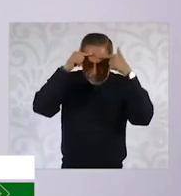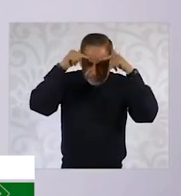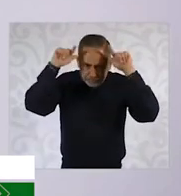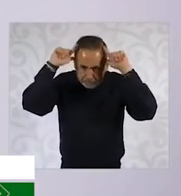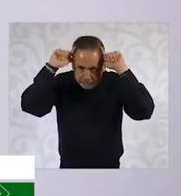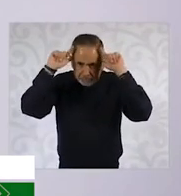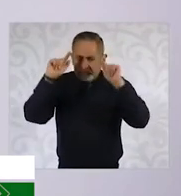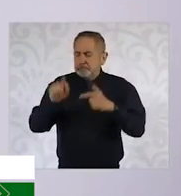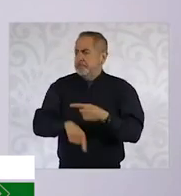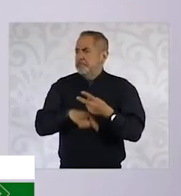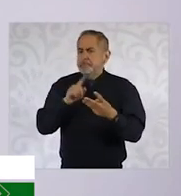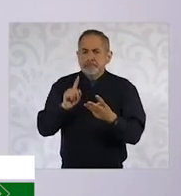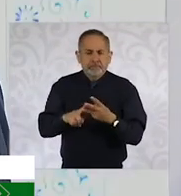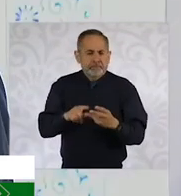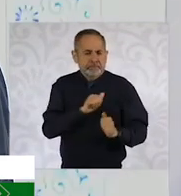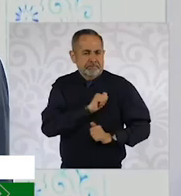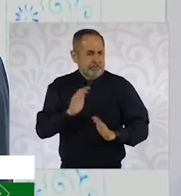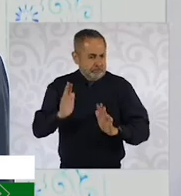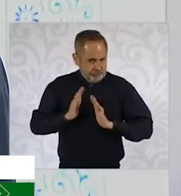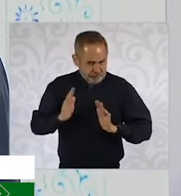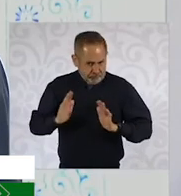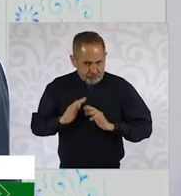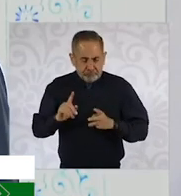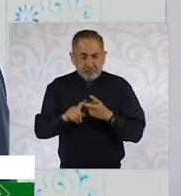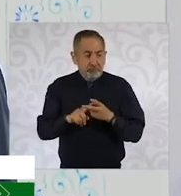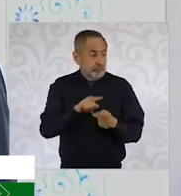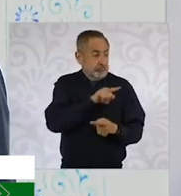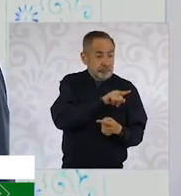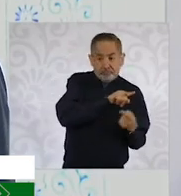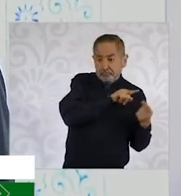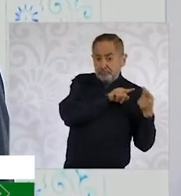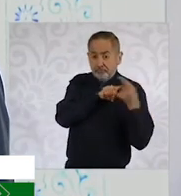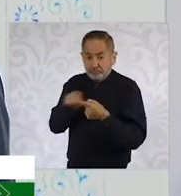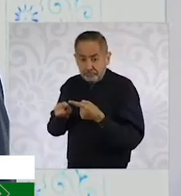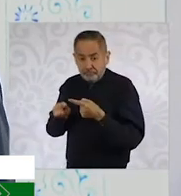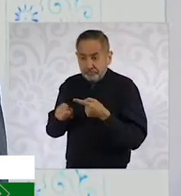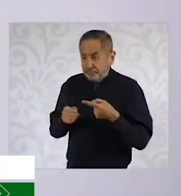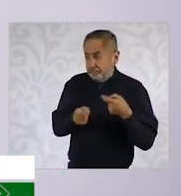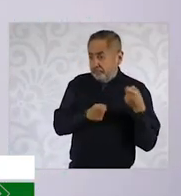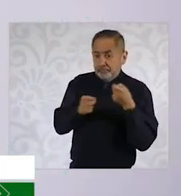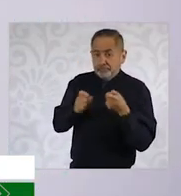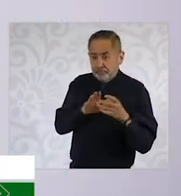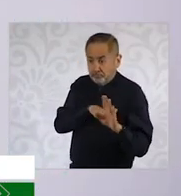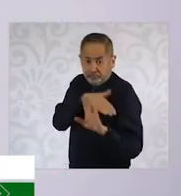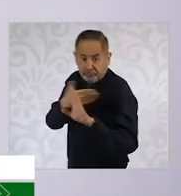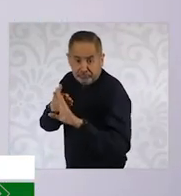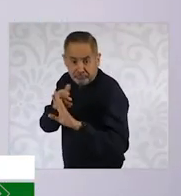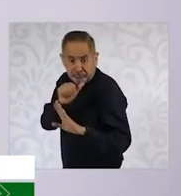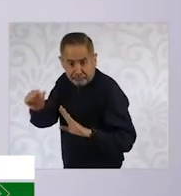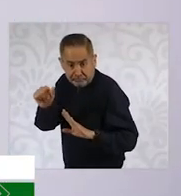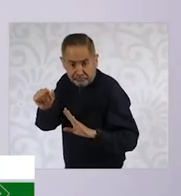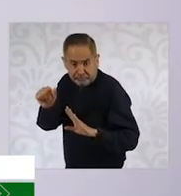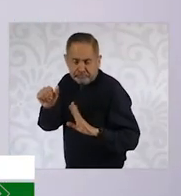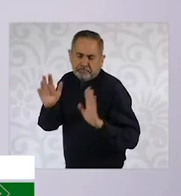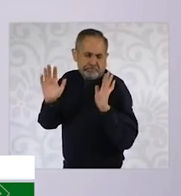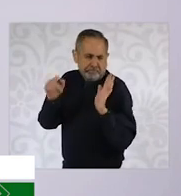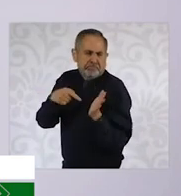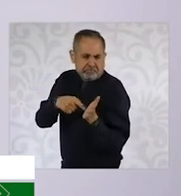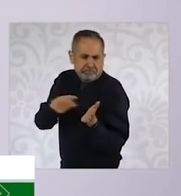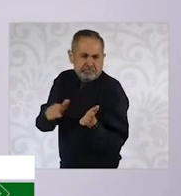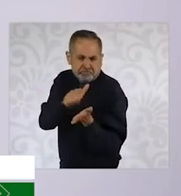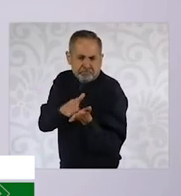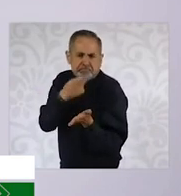sea Ejército, son agredidas, entonces dentro del marco de la ley